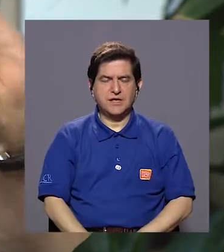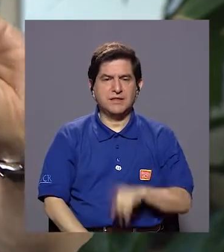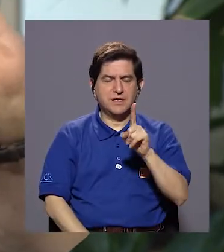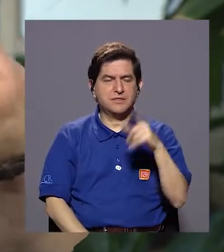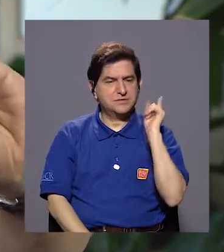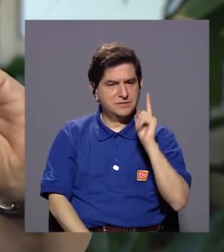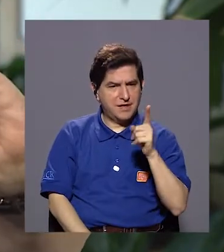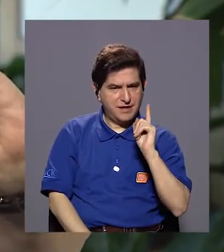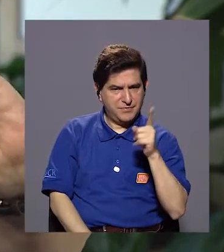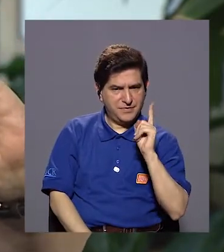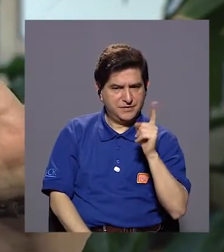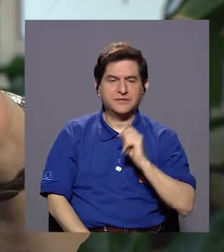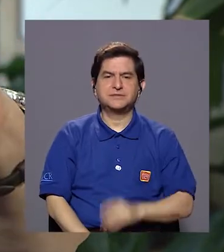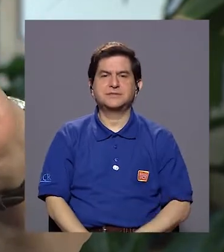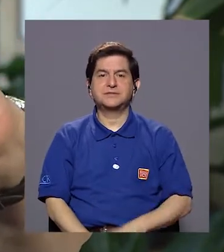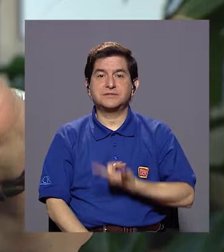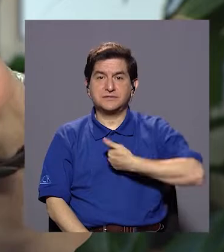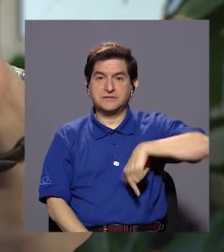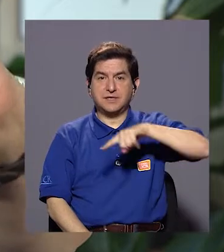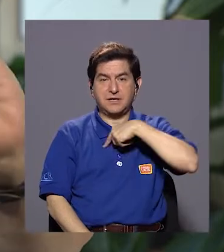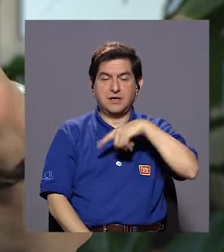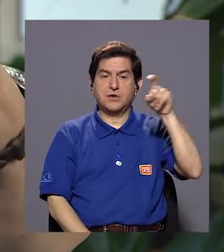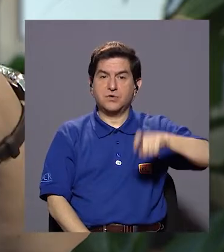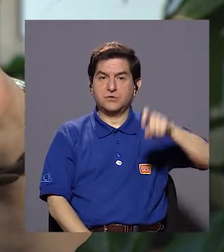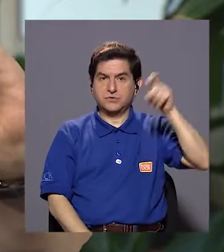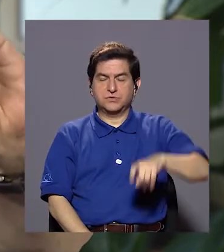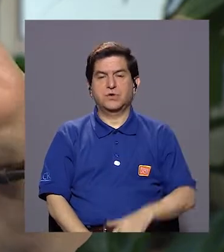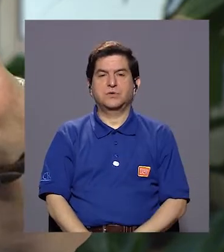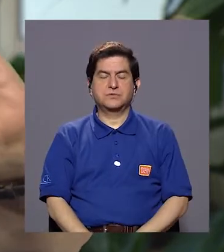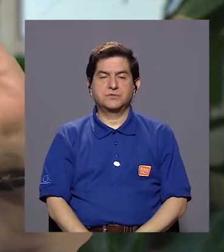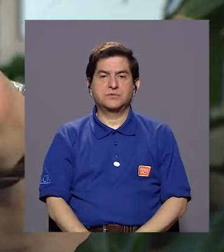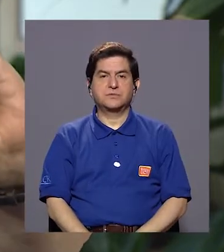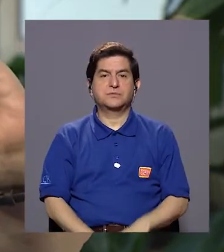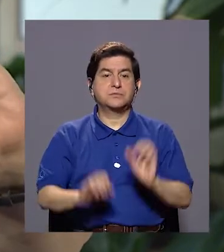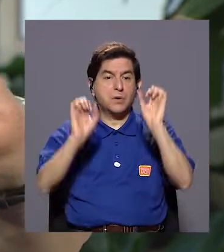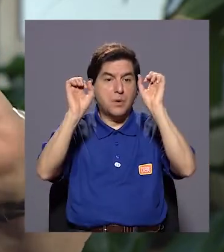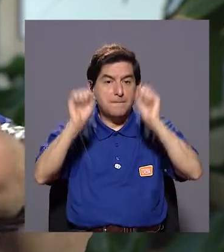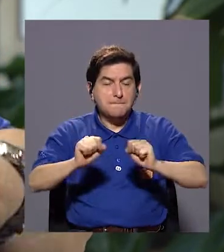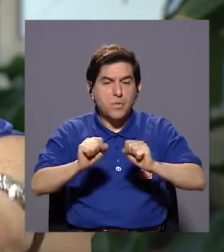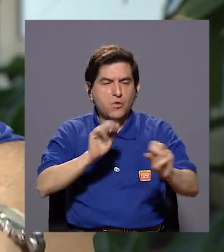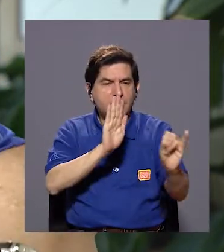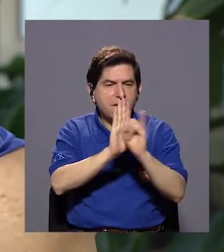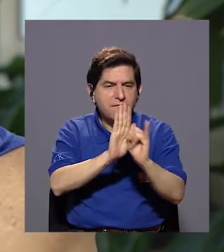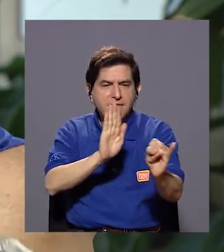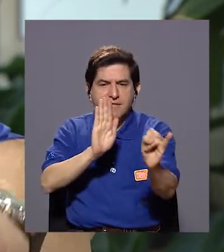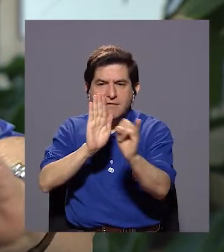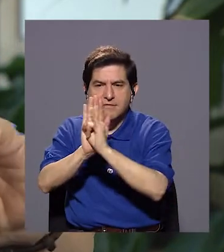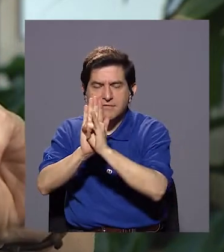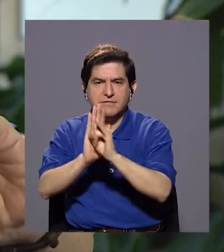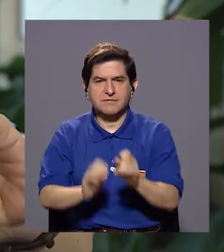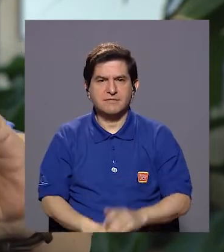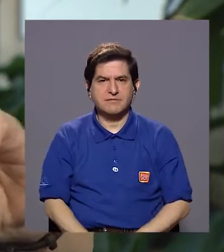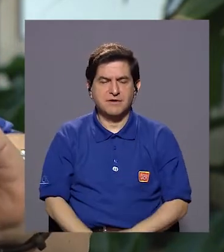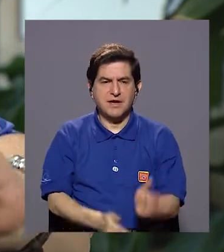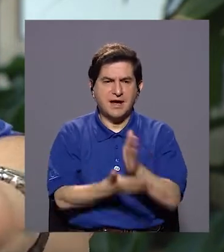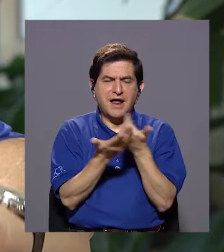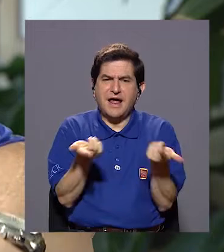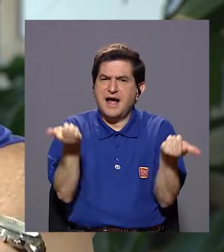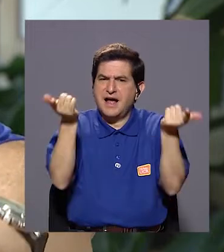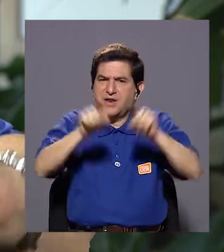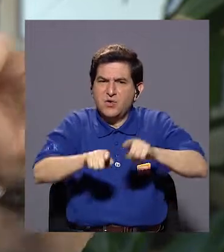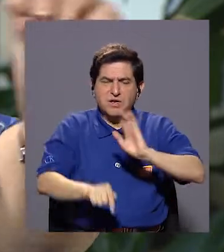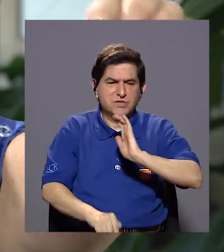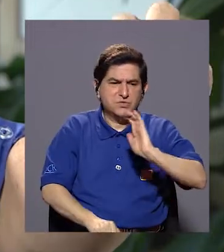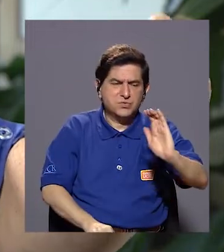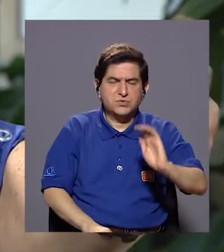una llamada de alerta, ¿verdad? Que nosotros tenemos que tener ahí para poder identificar que algo le está